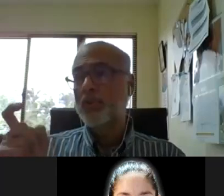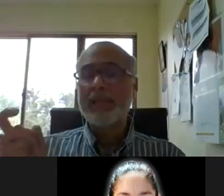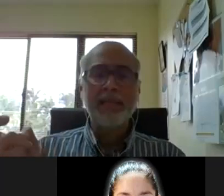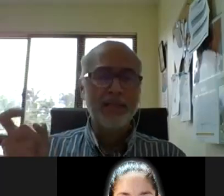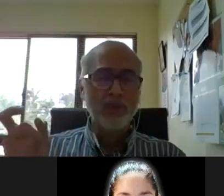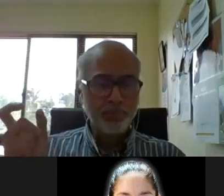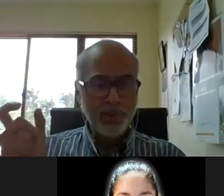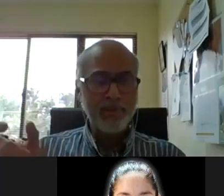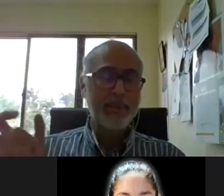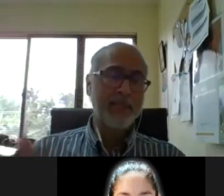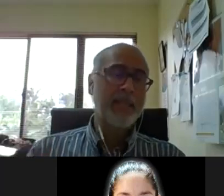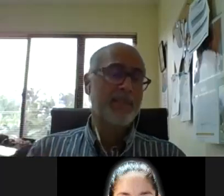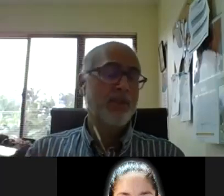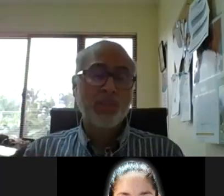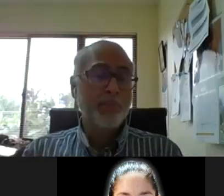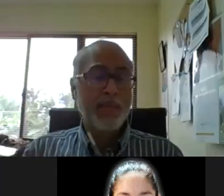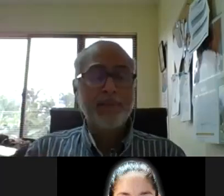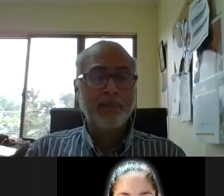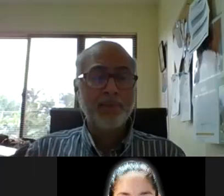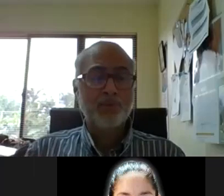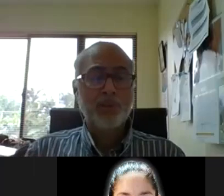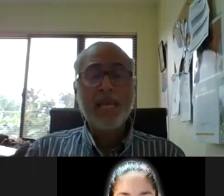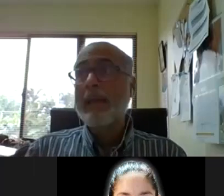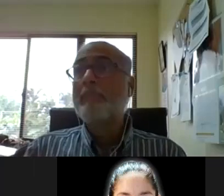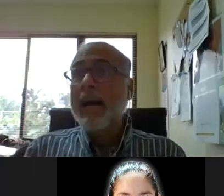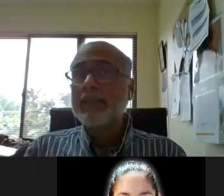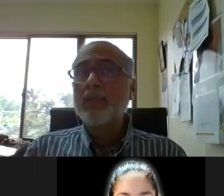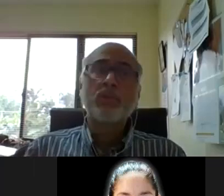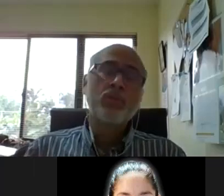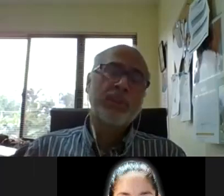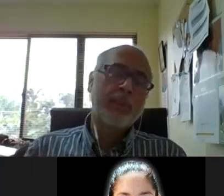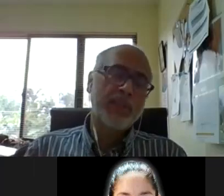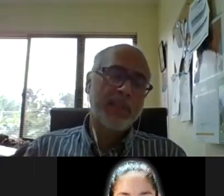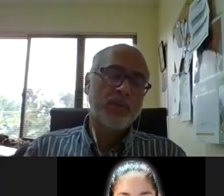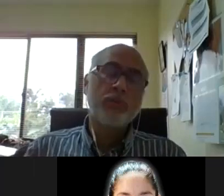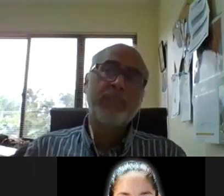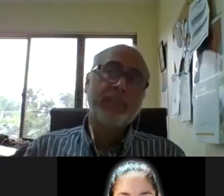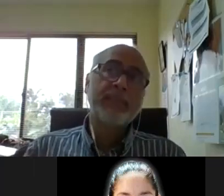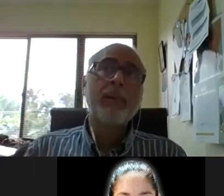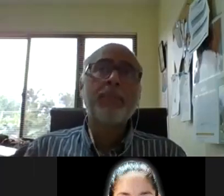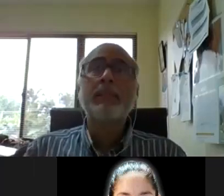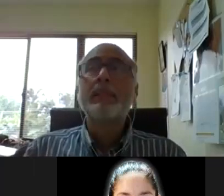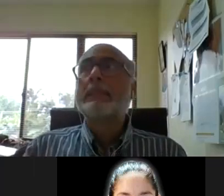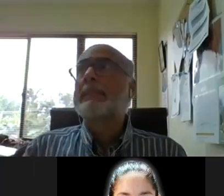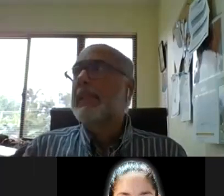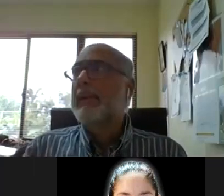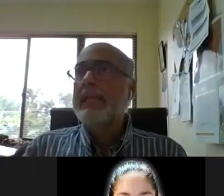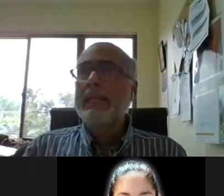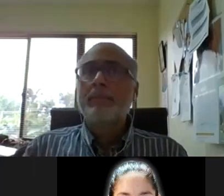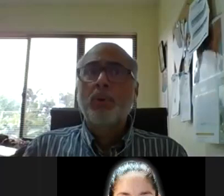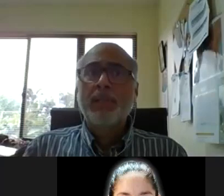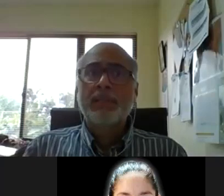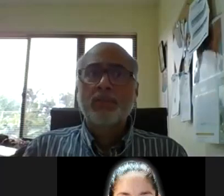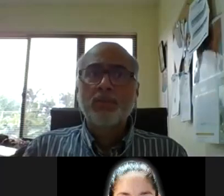solo con una variable, sino puedes meter 5 o 6 variables en una sola. Más los estudios que estamos haciendo. ¿Viste ese mapa que estaba